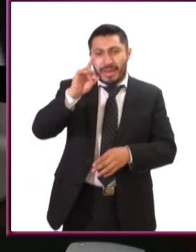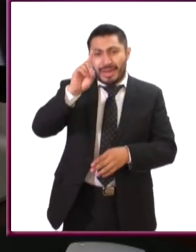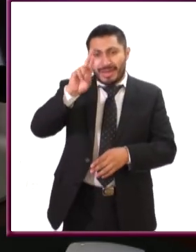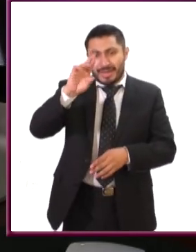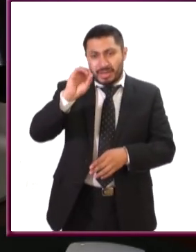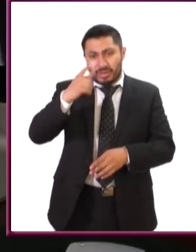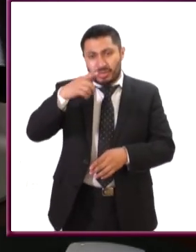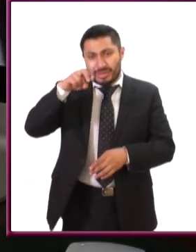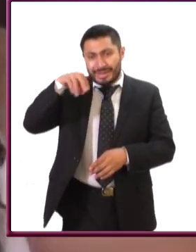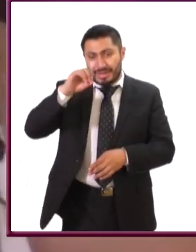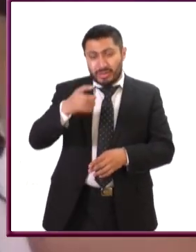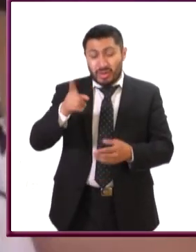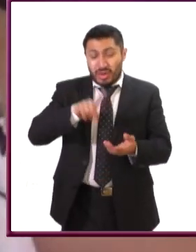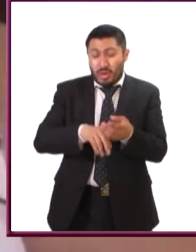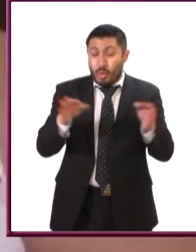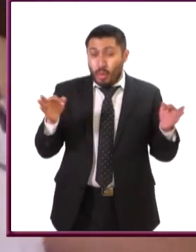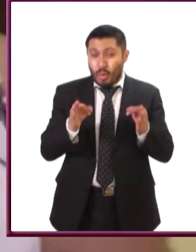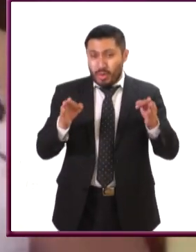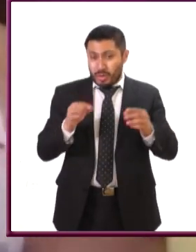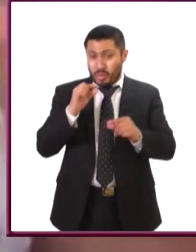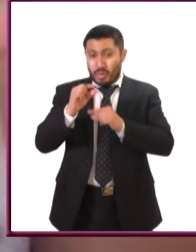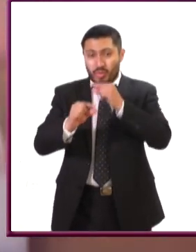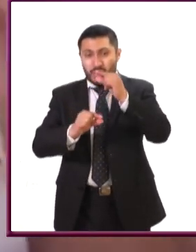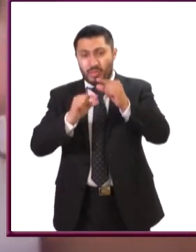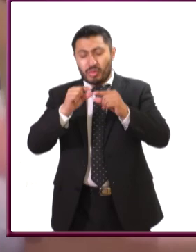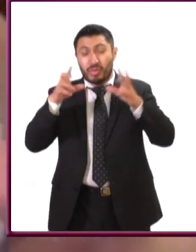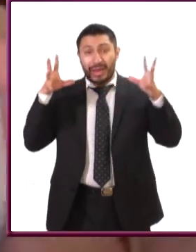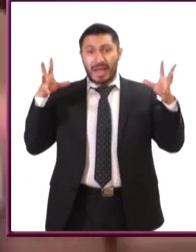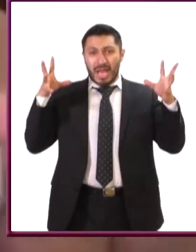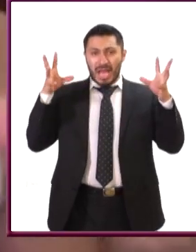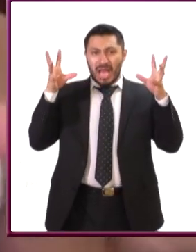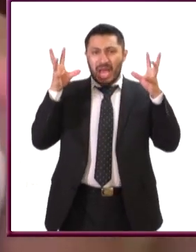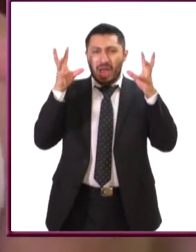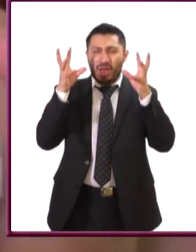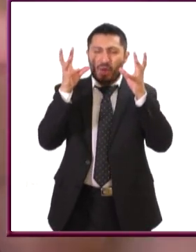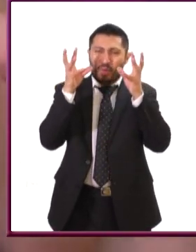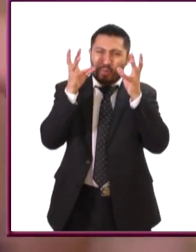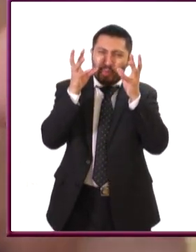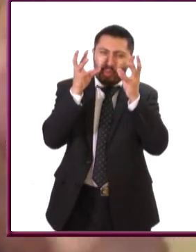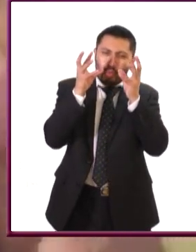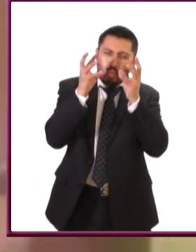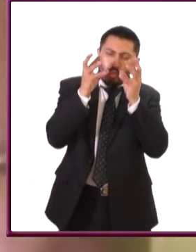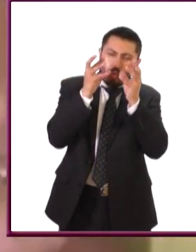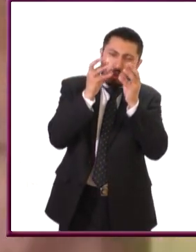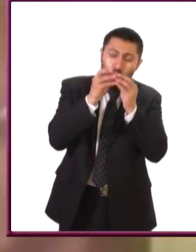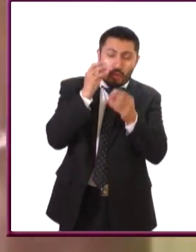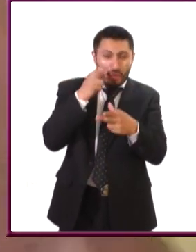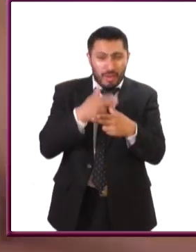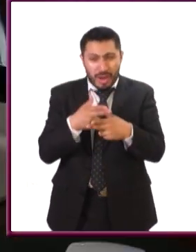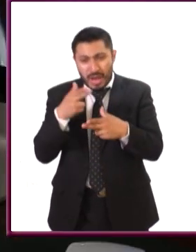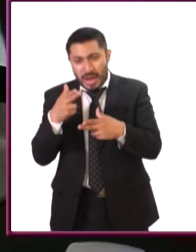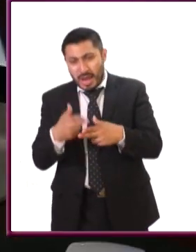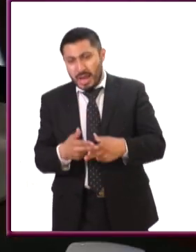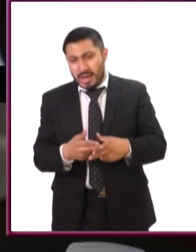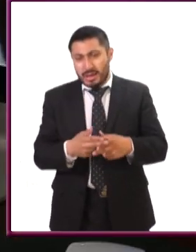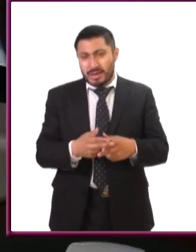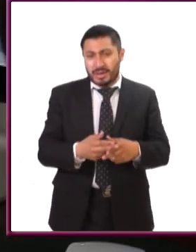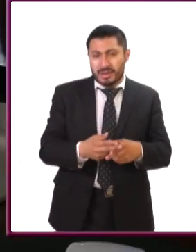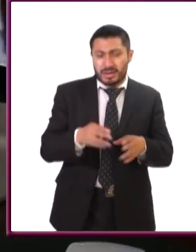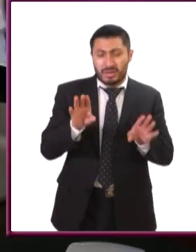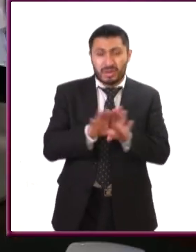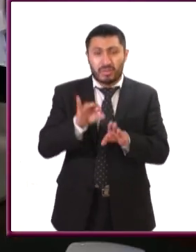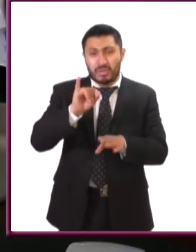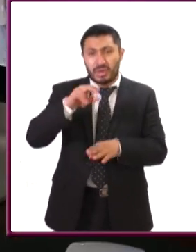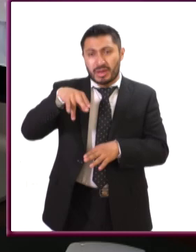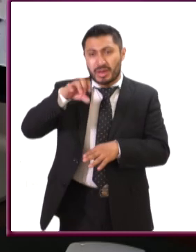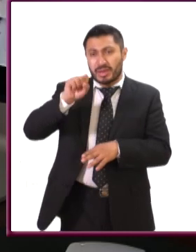hidrógeno, son muy frías y como son grandes poco a poco el efecto de la gravedad va haciendo que se colapsen y se colapsen hasta que un punto en el